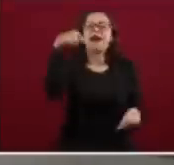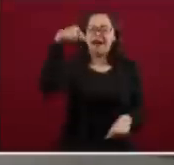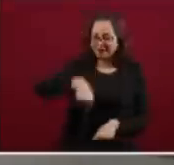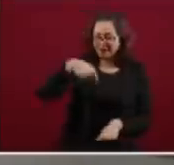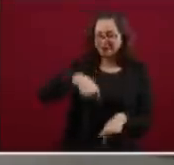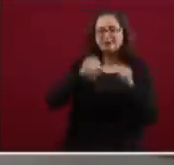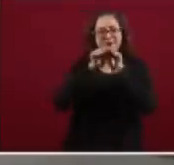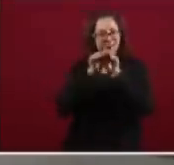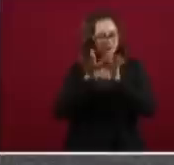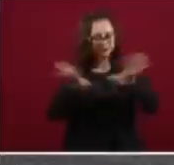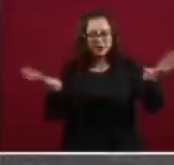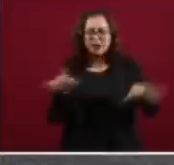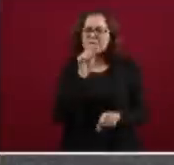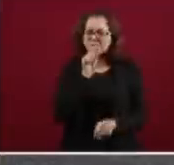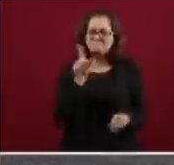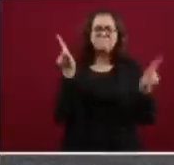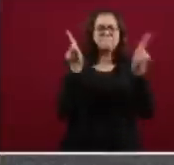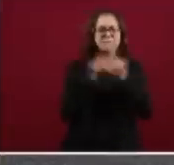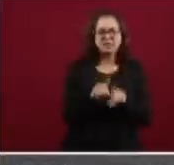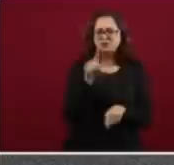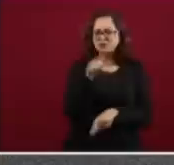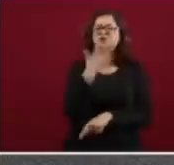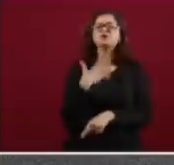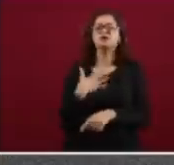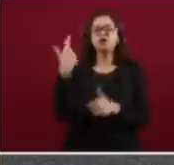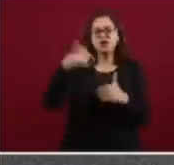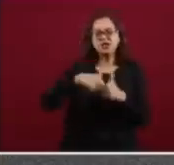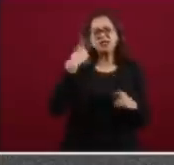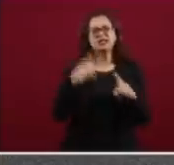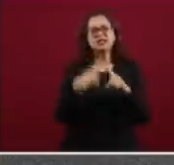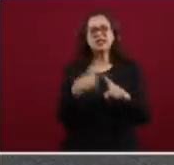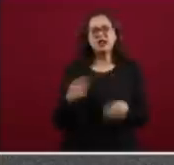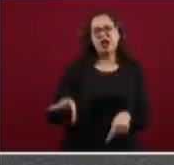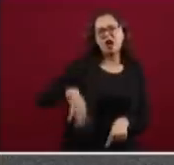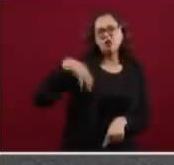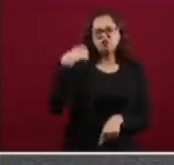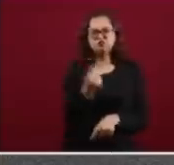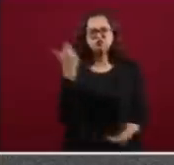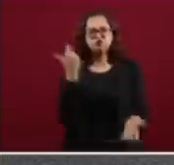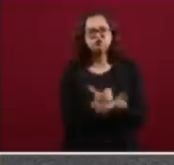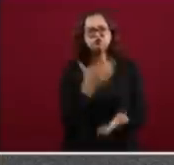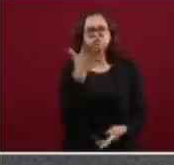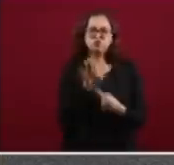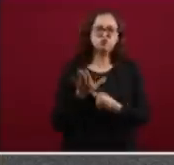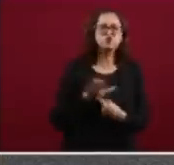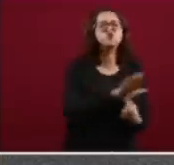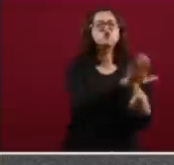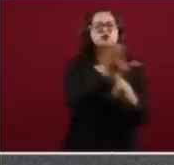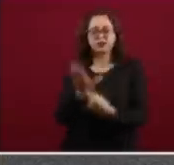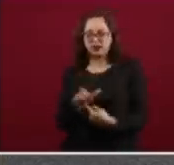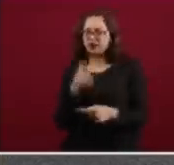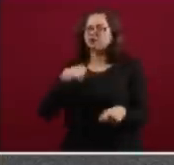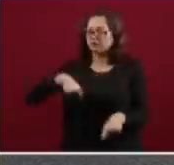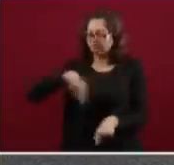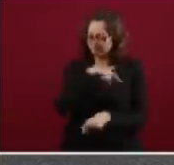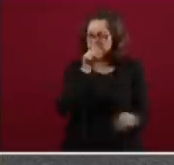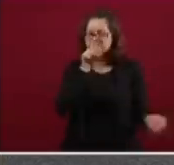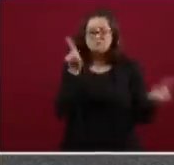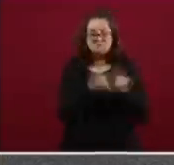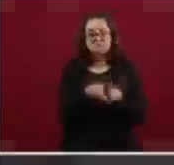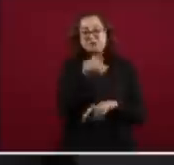se les da a los que cobran más por la gasolina y a ver cómo se va a quitar eso